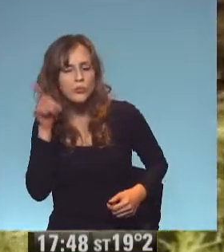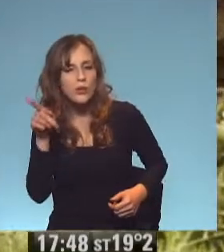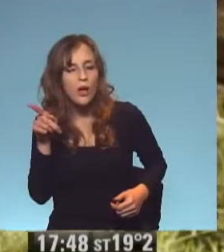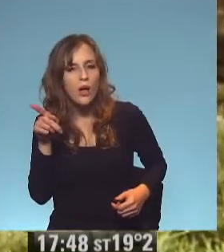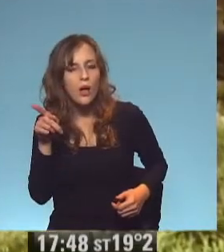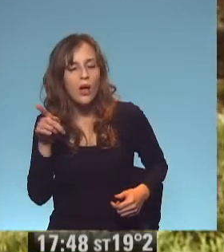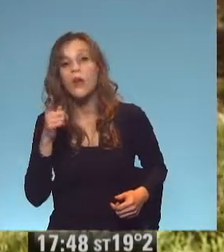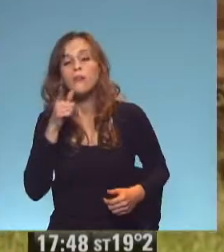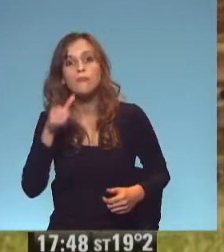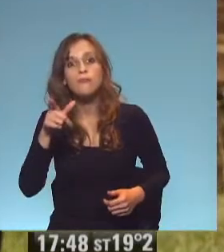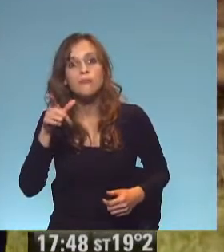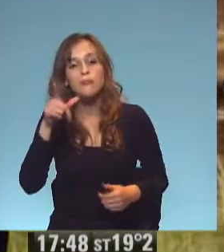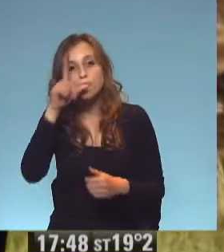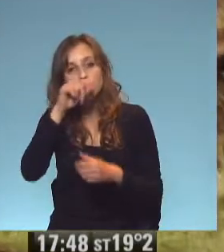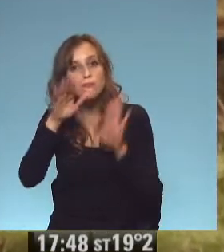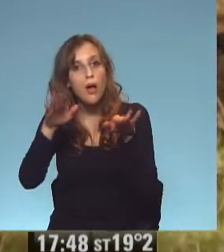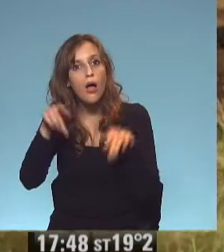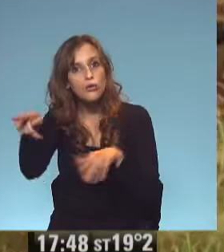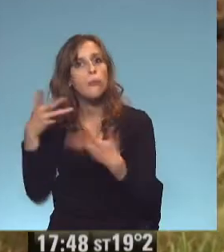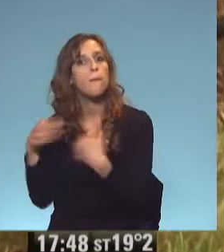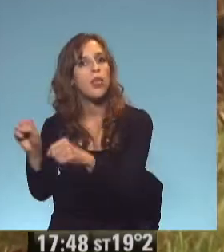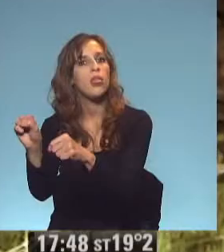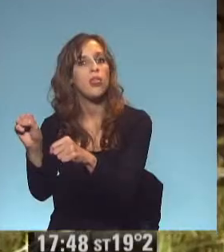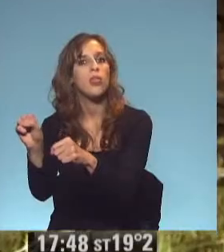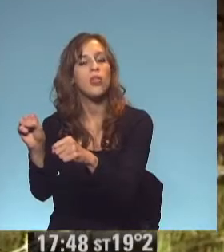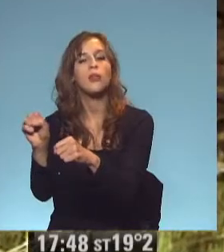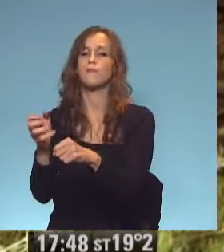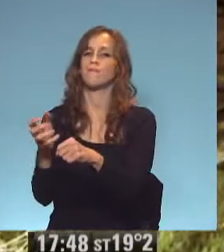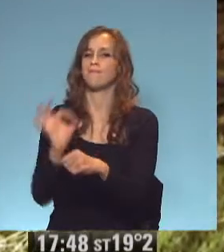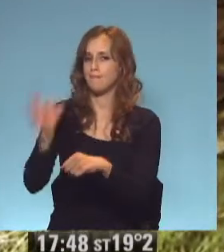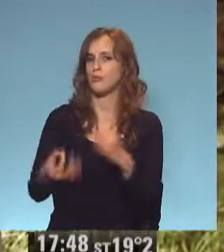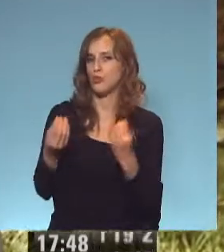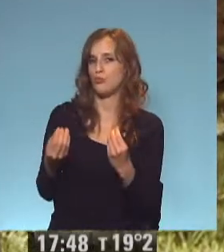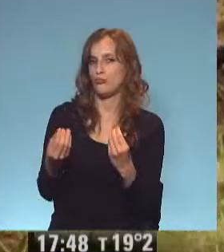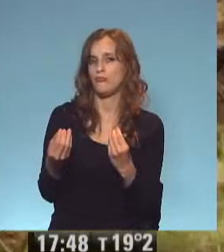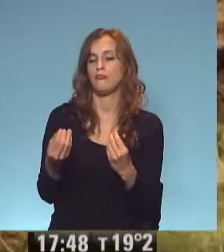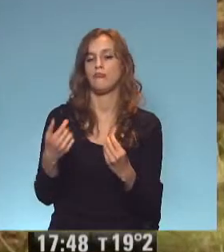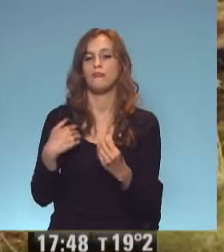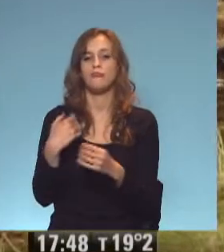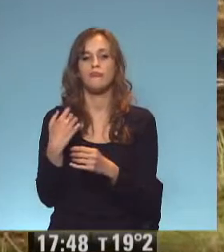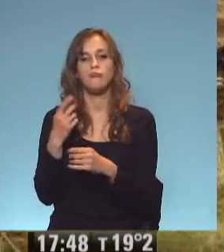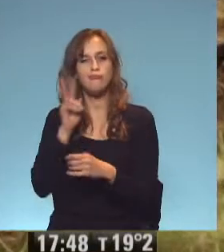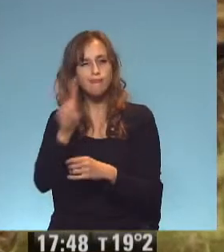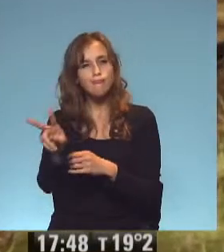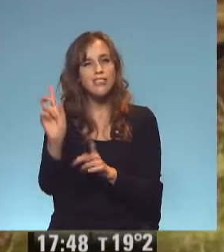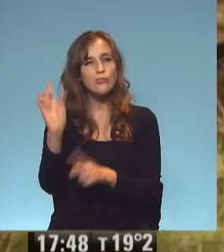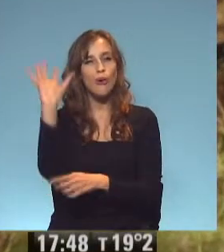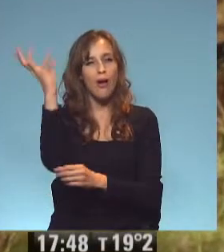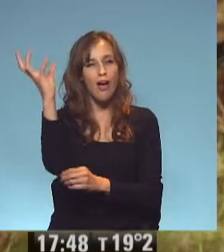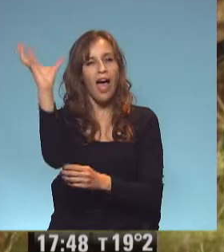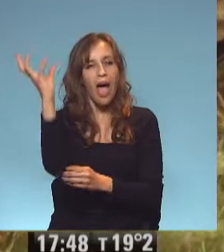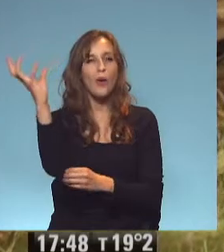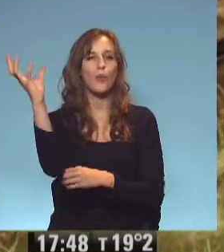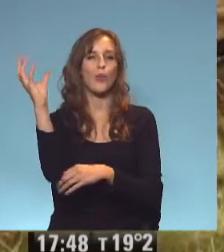Parece que es un carpintero. ¿Cómo lo reconociste? Yo siempre vengo por acá. Ese es el pichón llamando a la